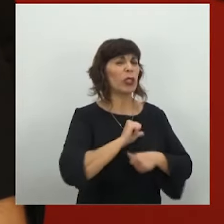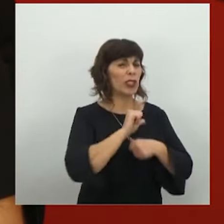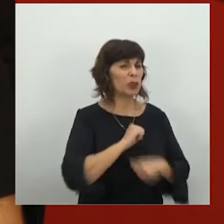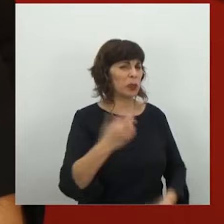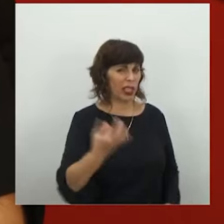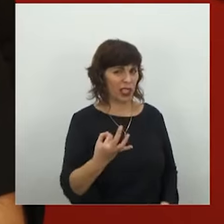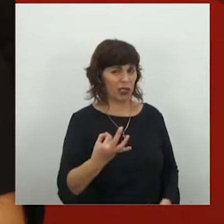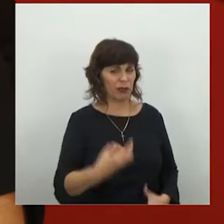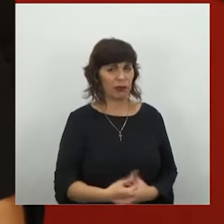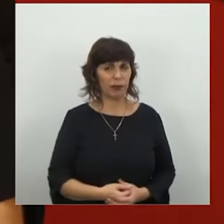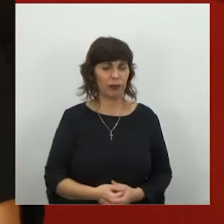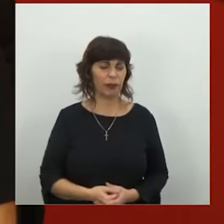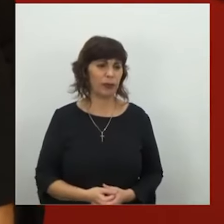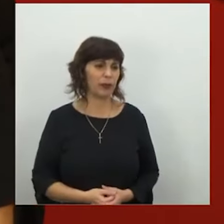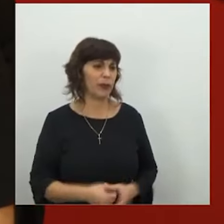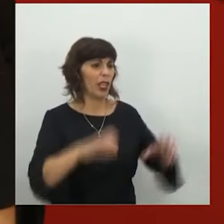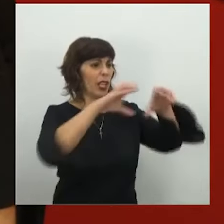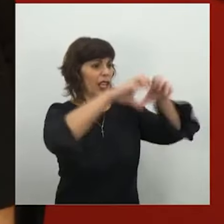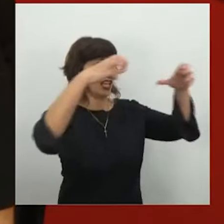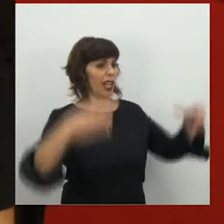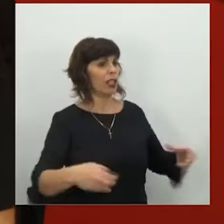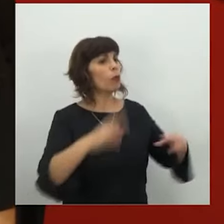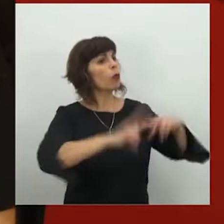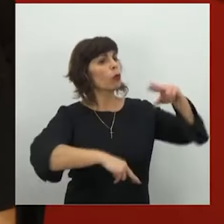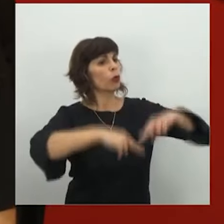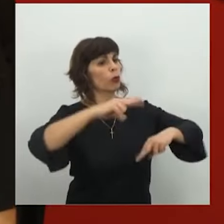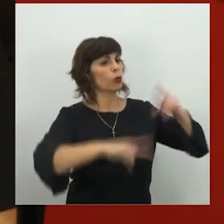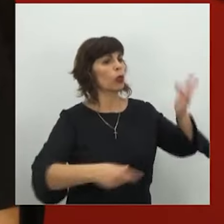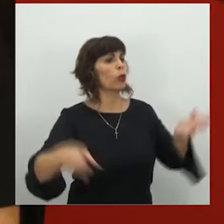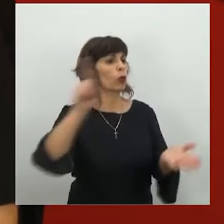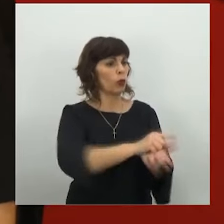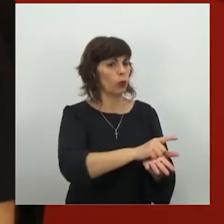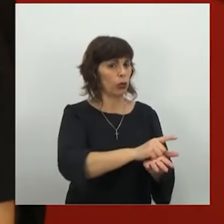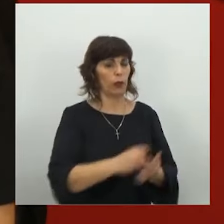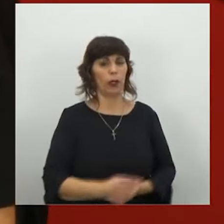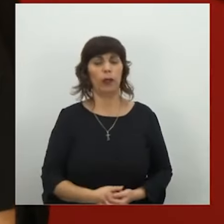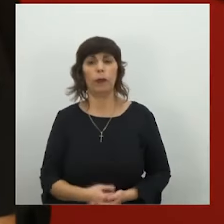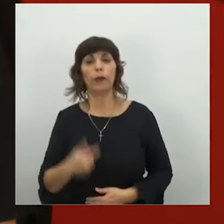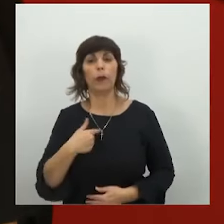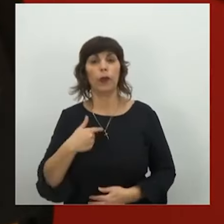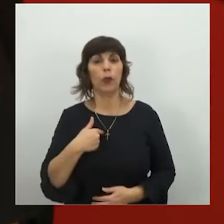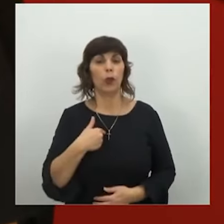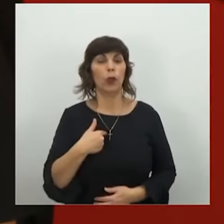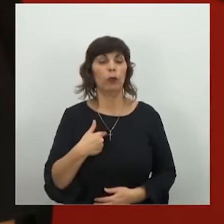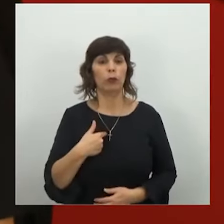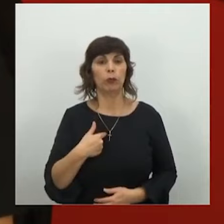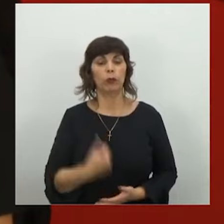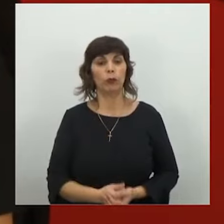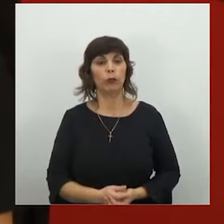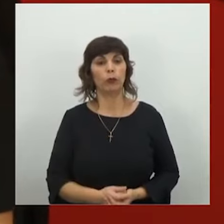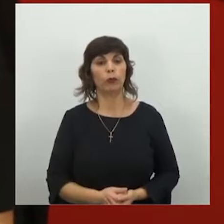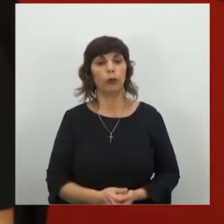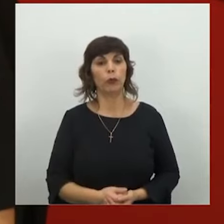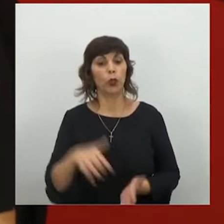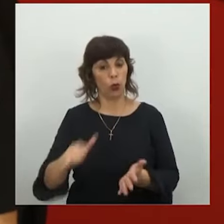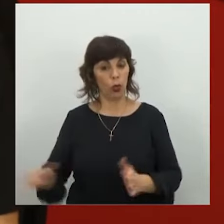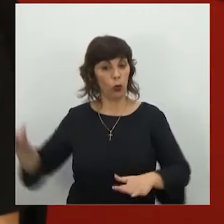de levantar ese templo. Yo estuve en el avión, me acuerdo, en una